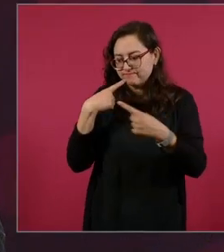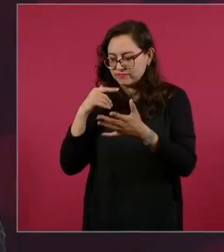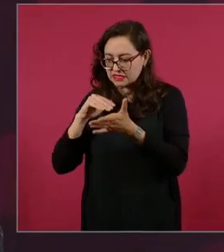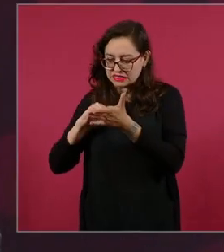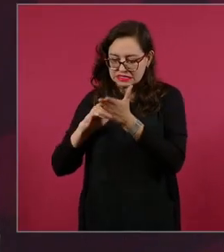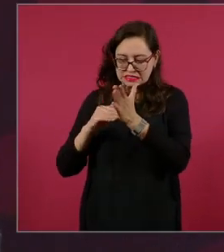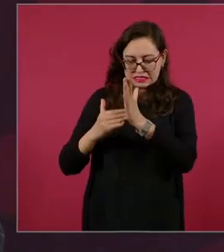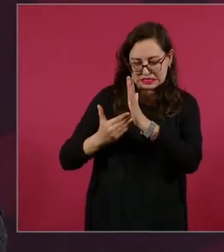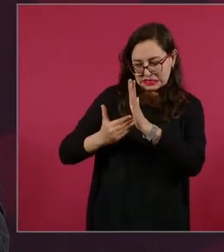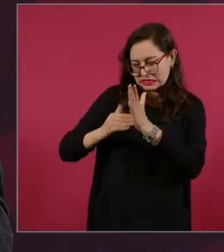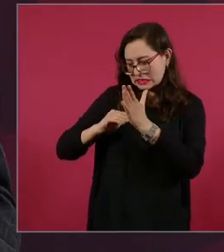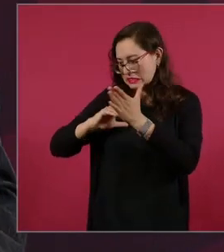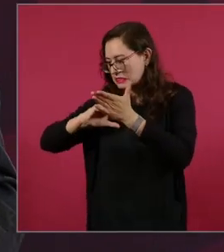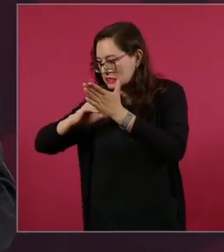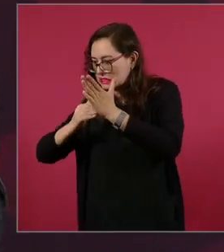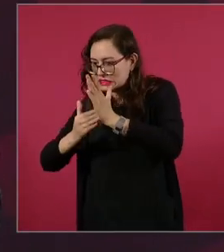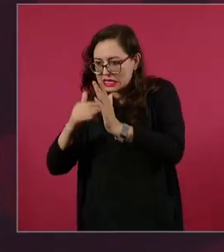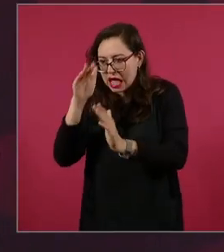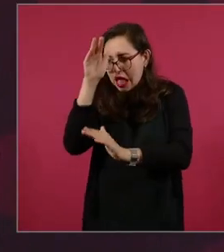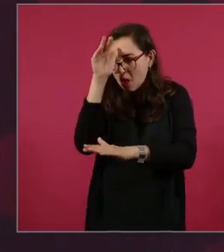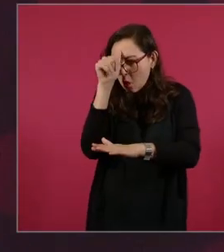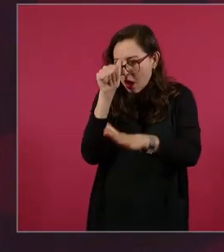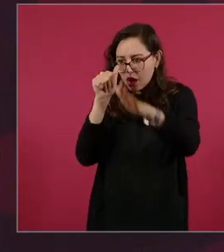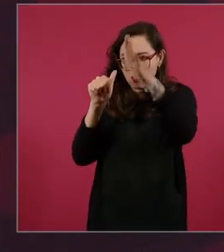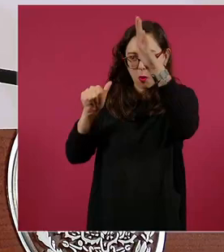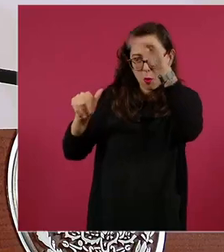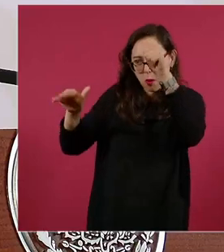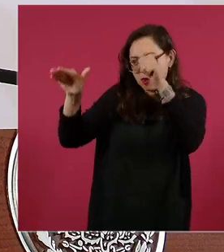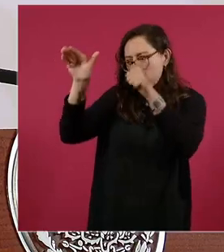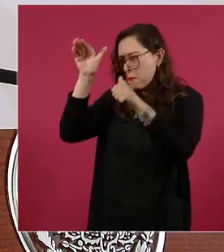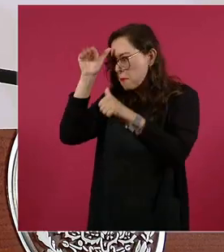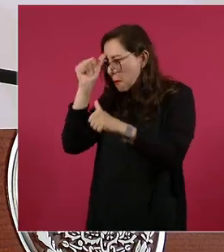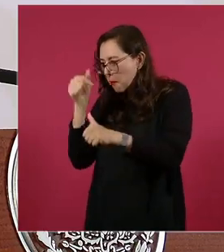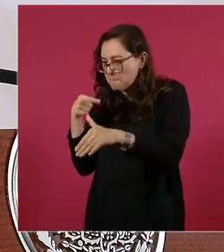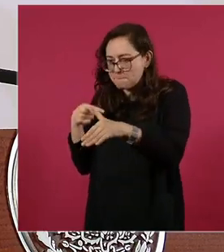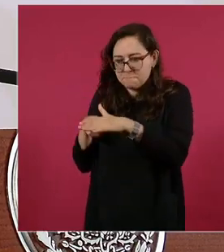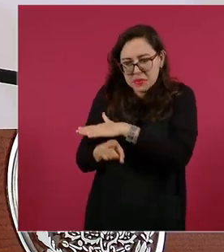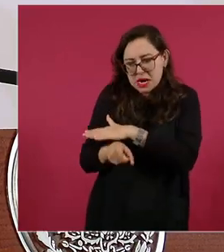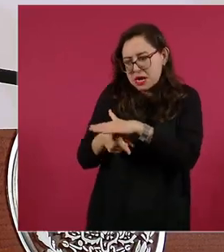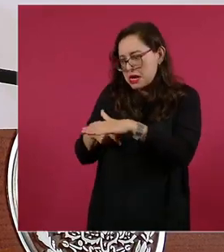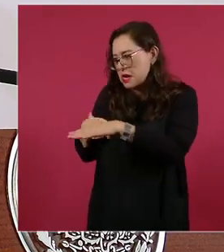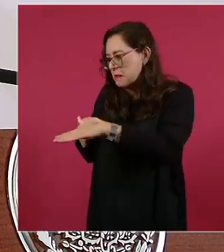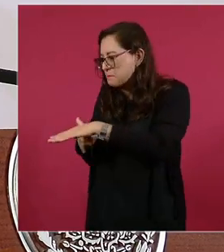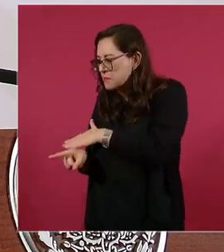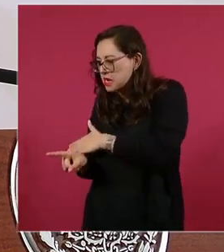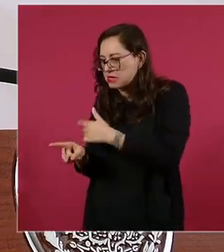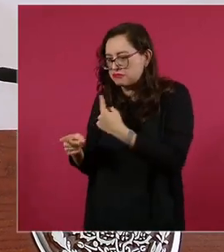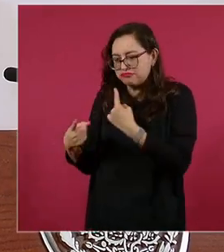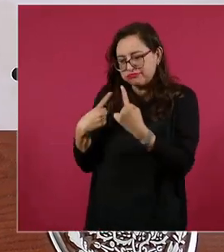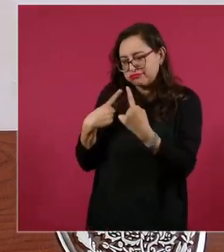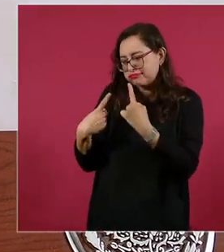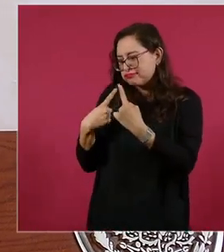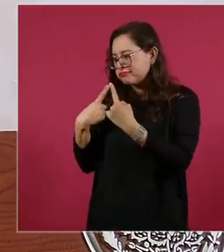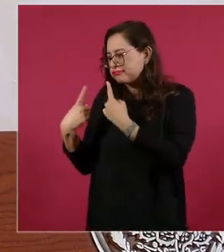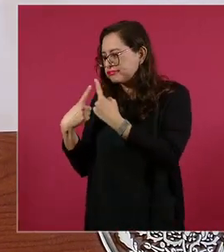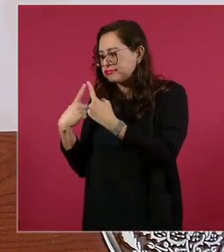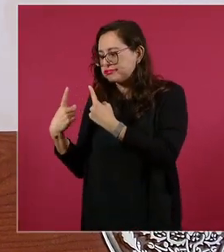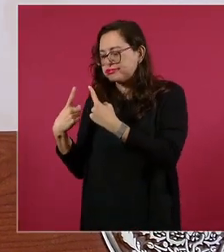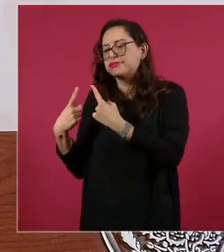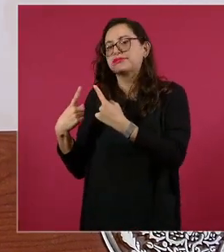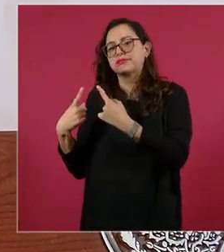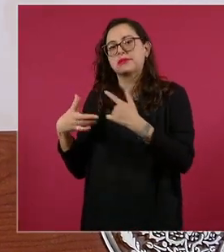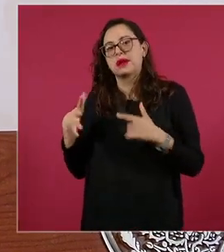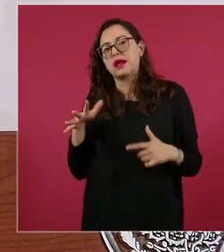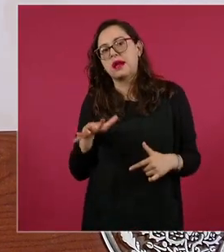como hicieron una operación de recambio